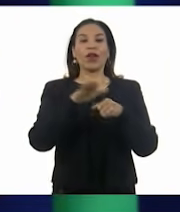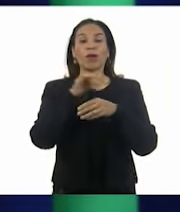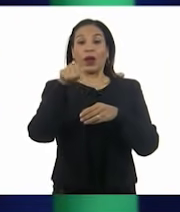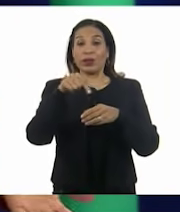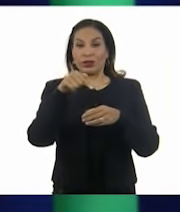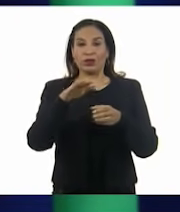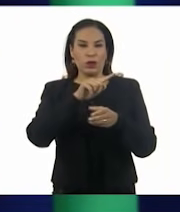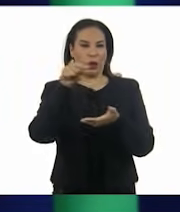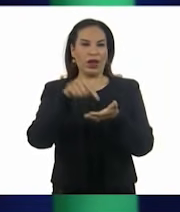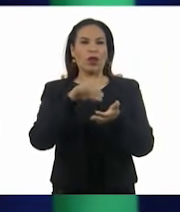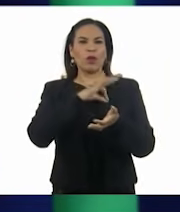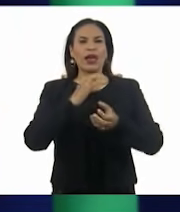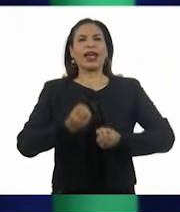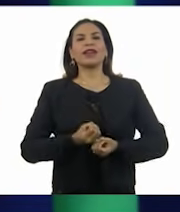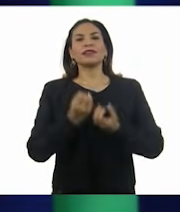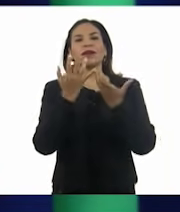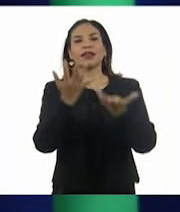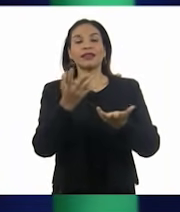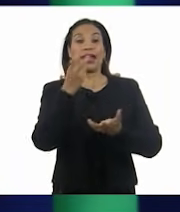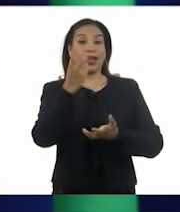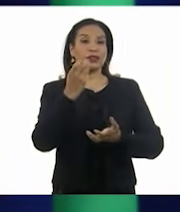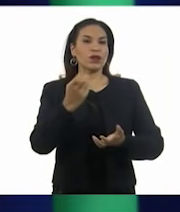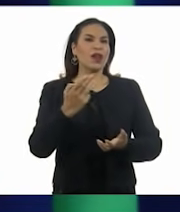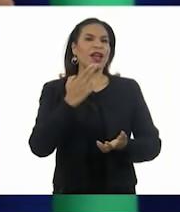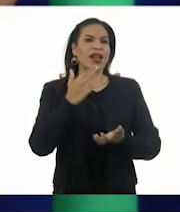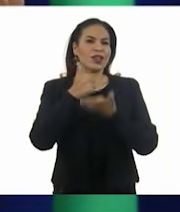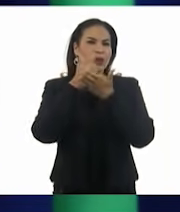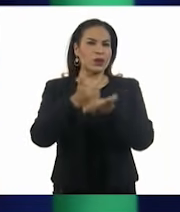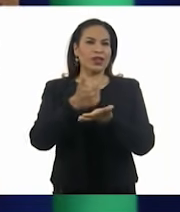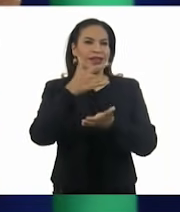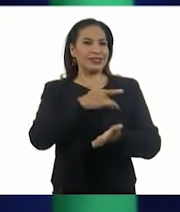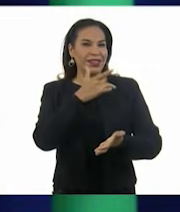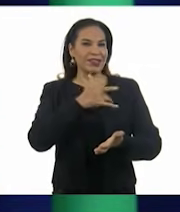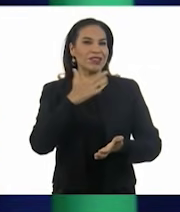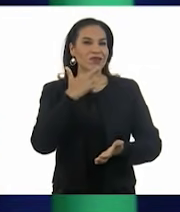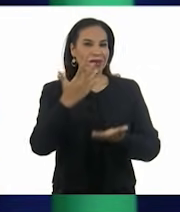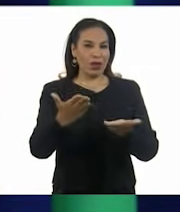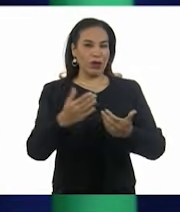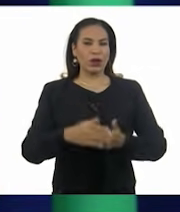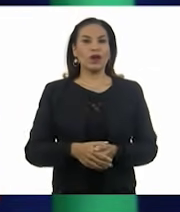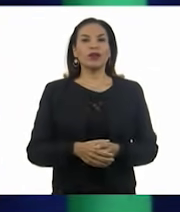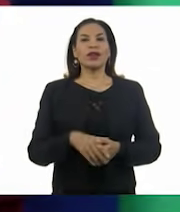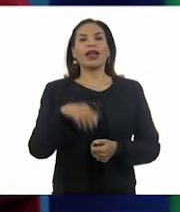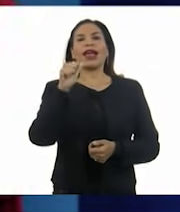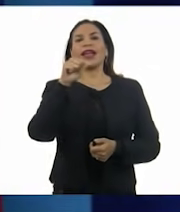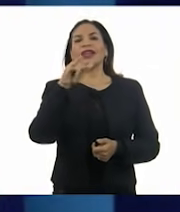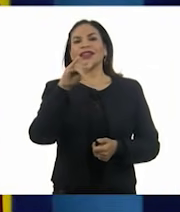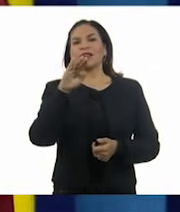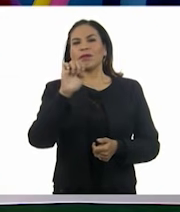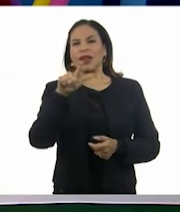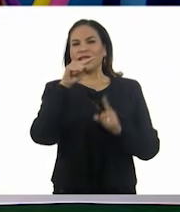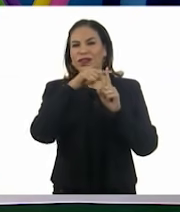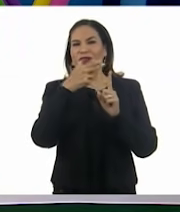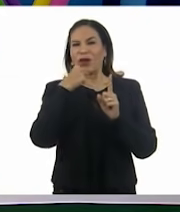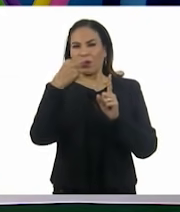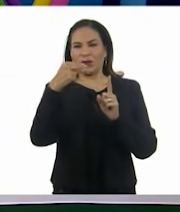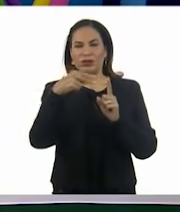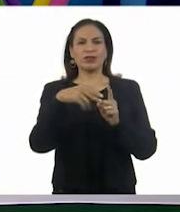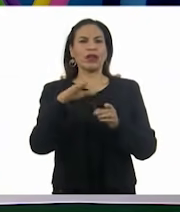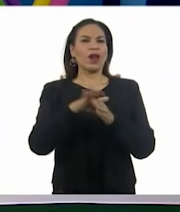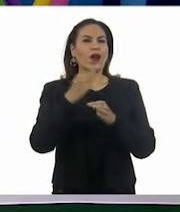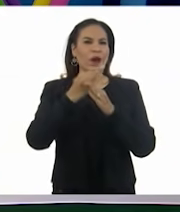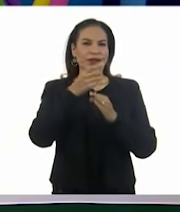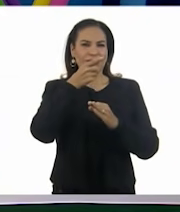espacio donde puedes expresarte y eso te va a ayudar a sentir mucho mejor. Oye, Aníbal, y por cierto, te estaba